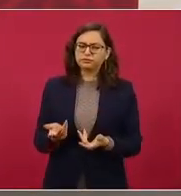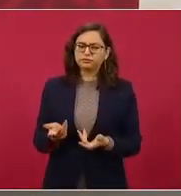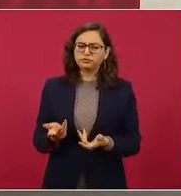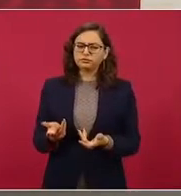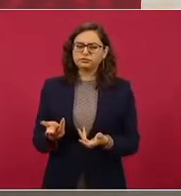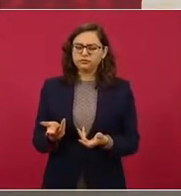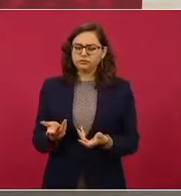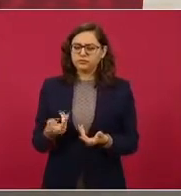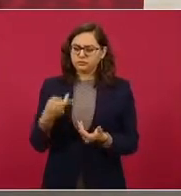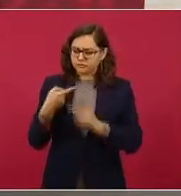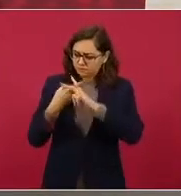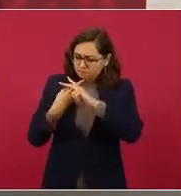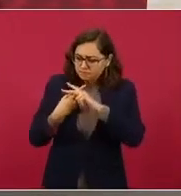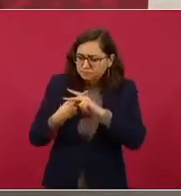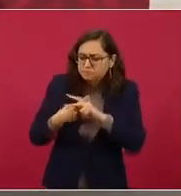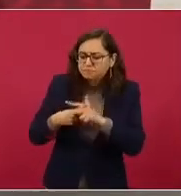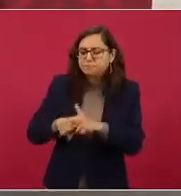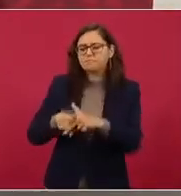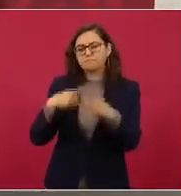inicial,